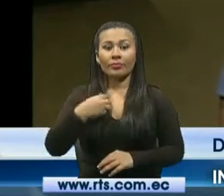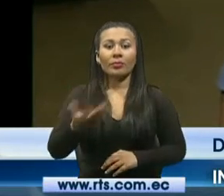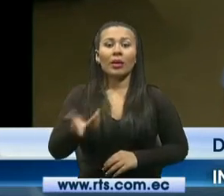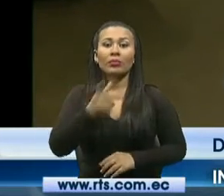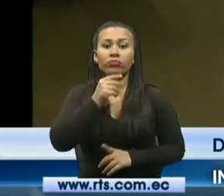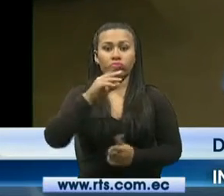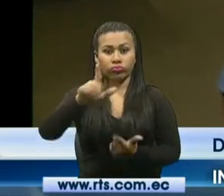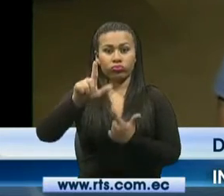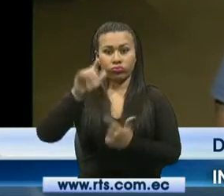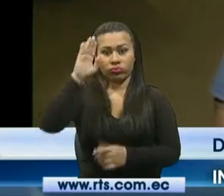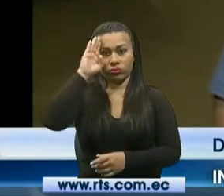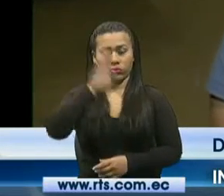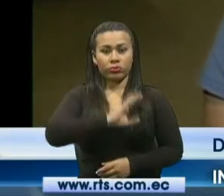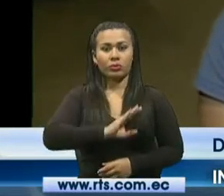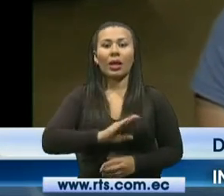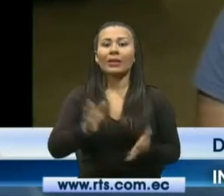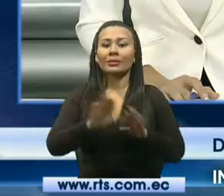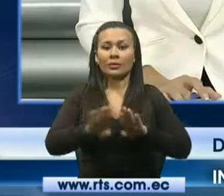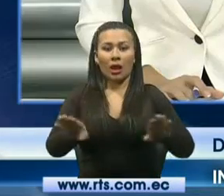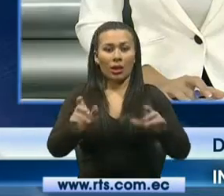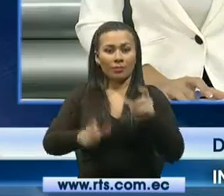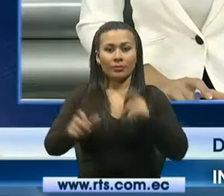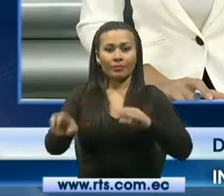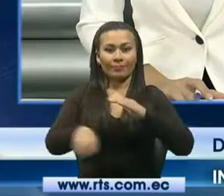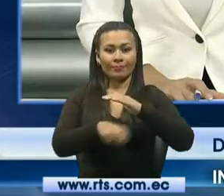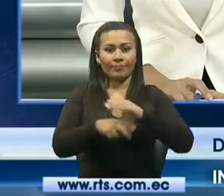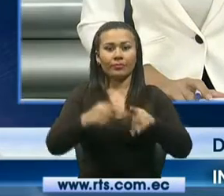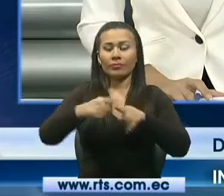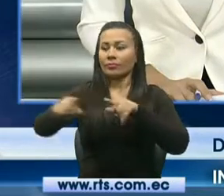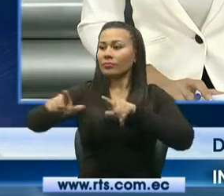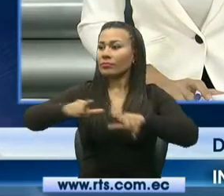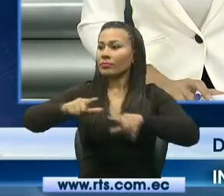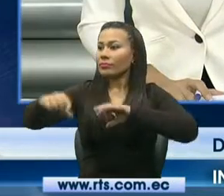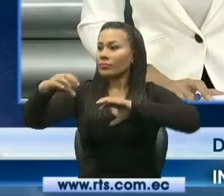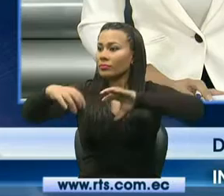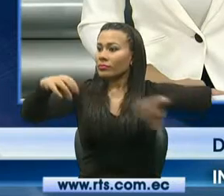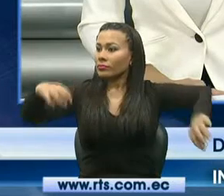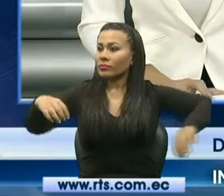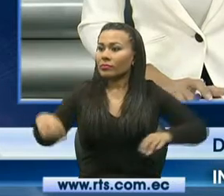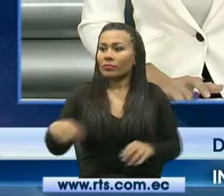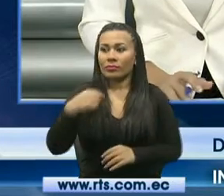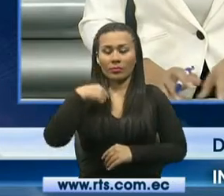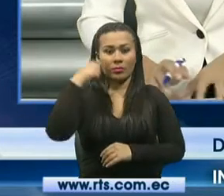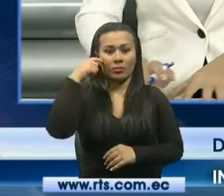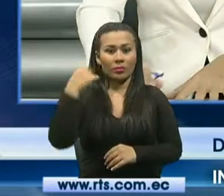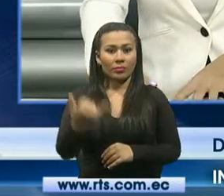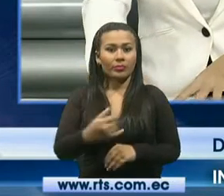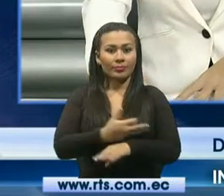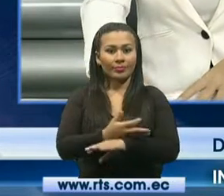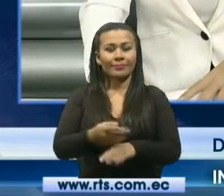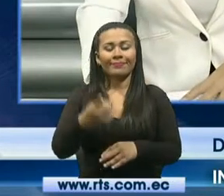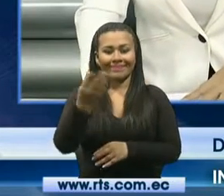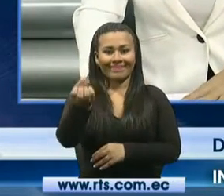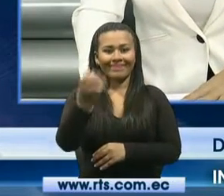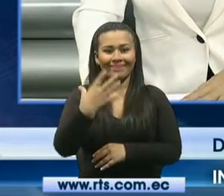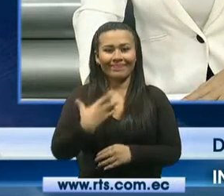resguardo policial, la ciudadanía ya albergada en los 4 centros que están estipulados para esta situación. Ustedes continúan con más información.